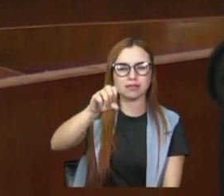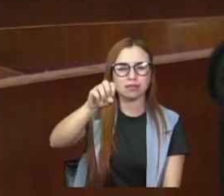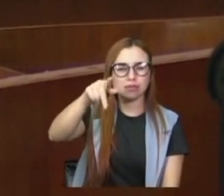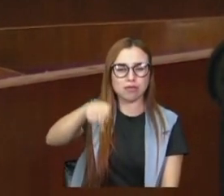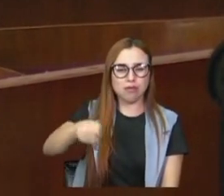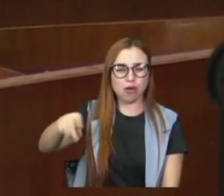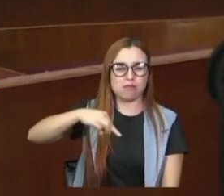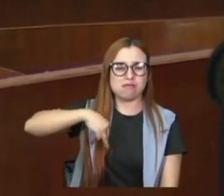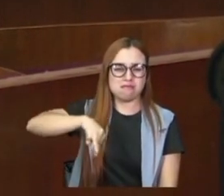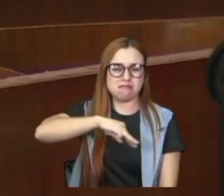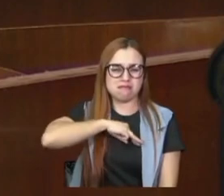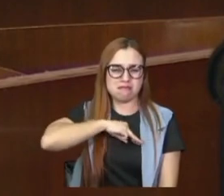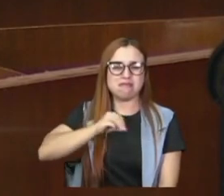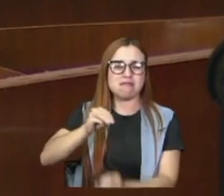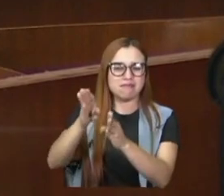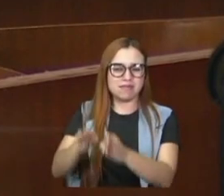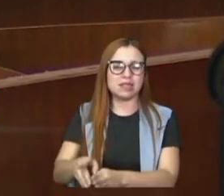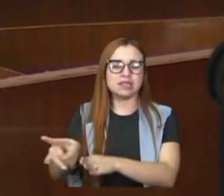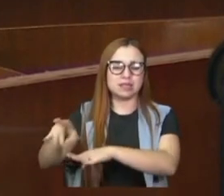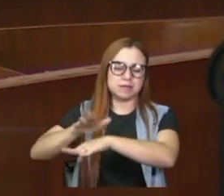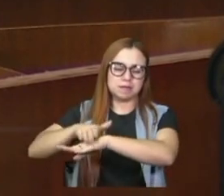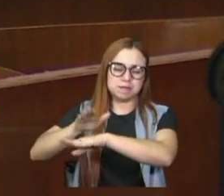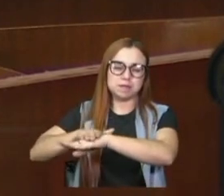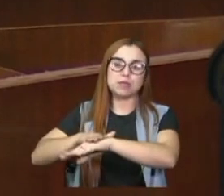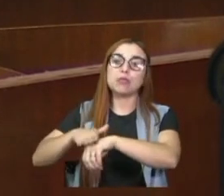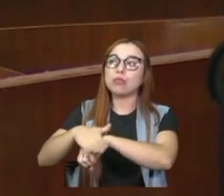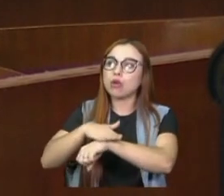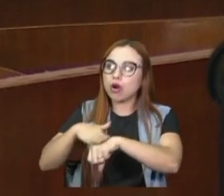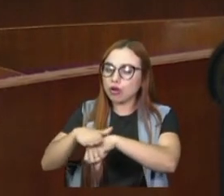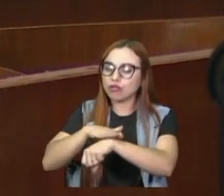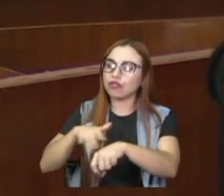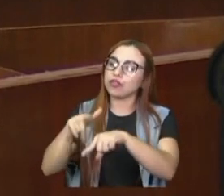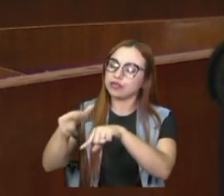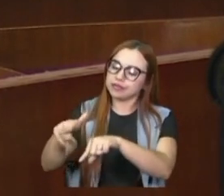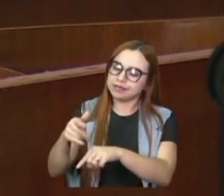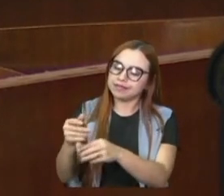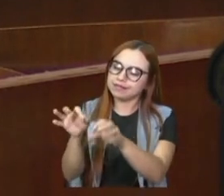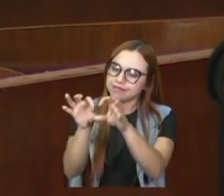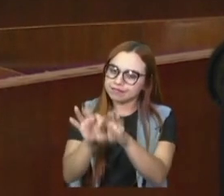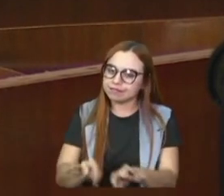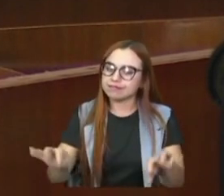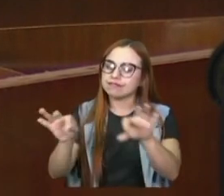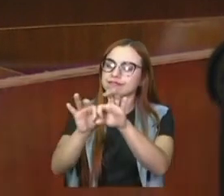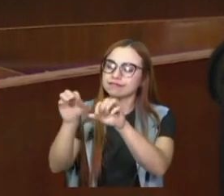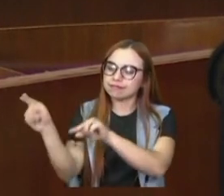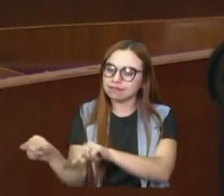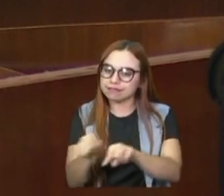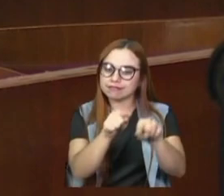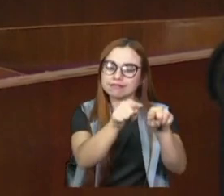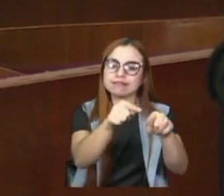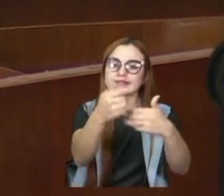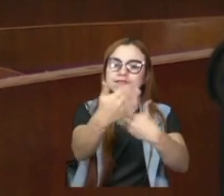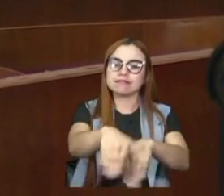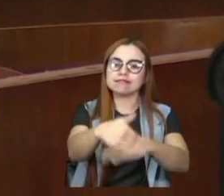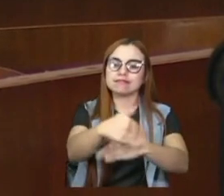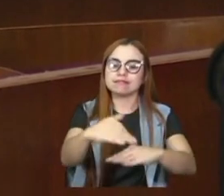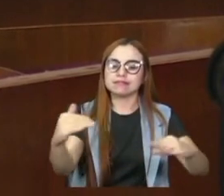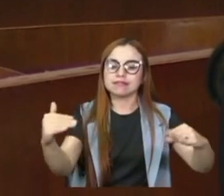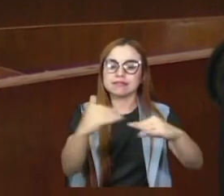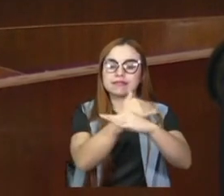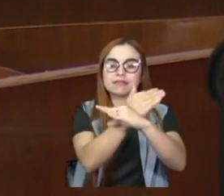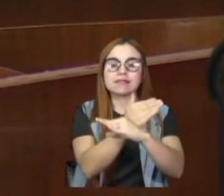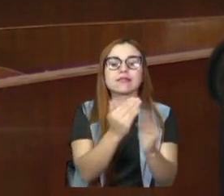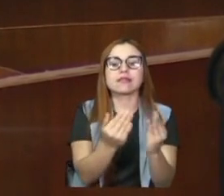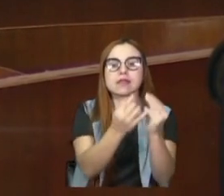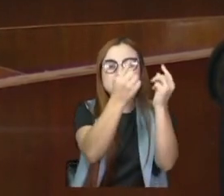Reiteramos nuestra solicitud de que se atienda las carreteras o se incluya en el proyecto de presupuesto la carretera